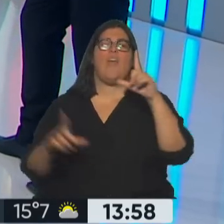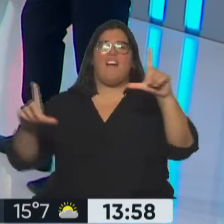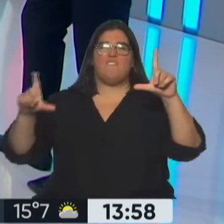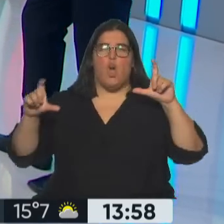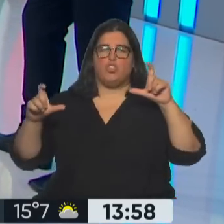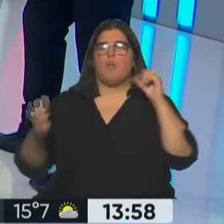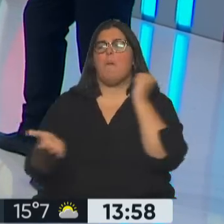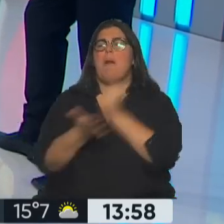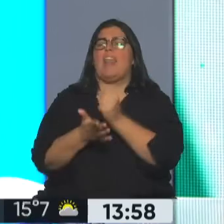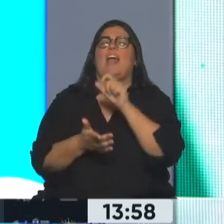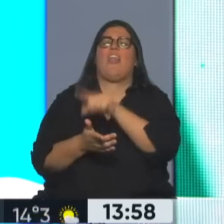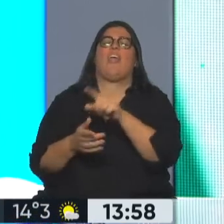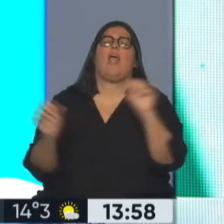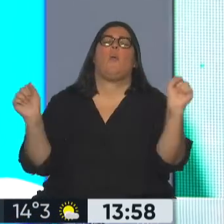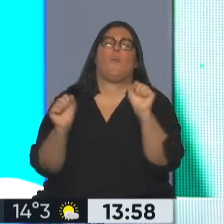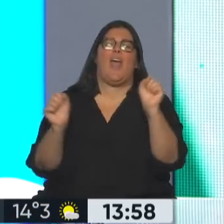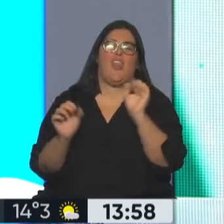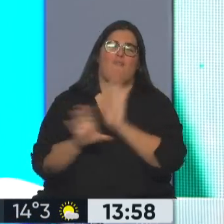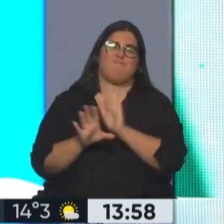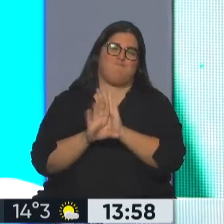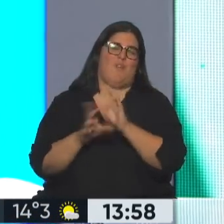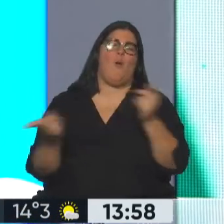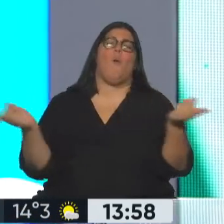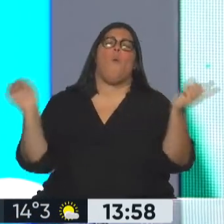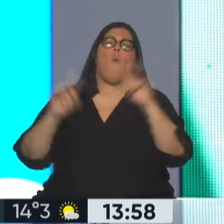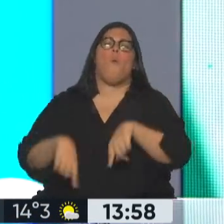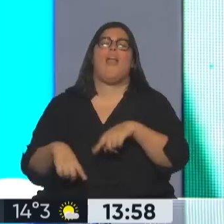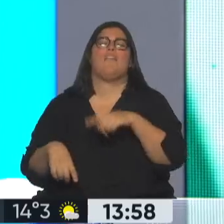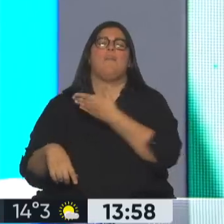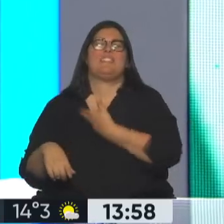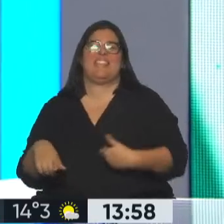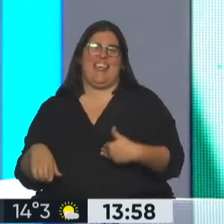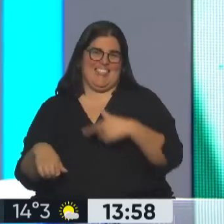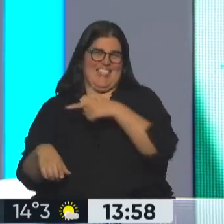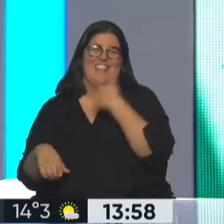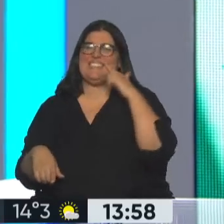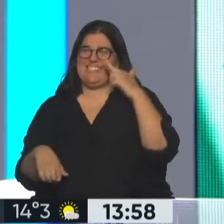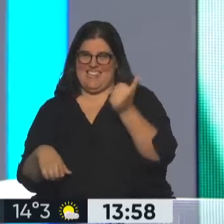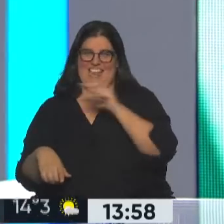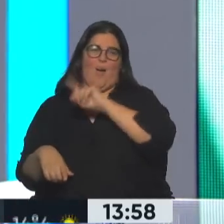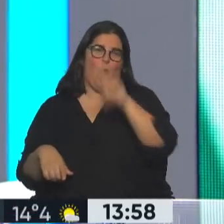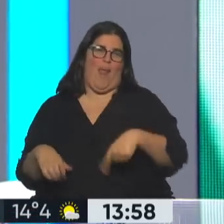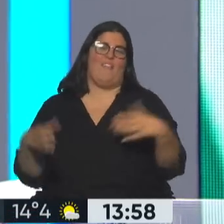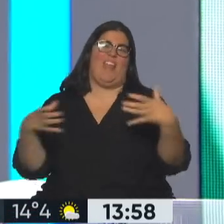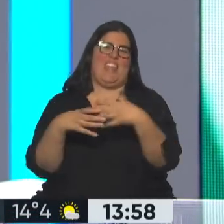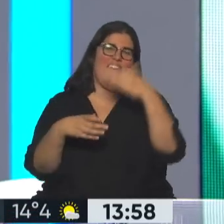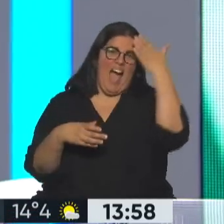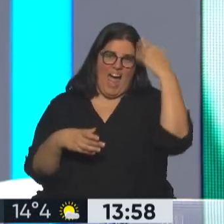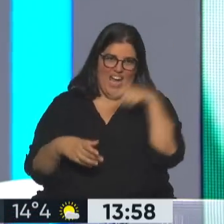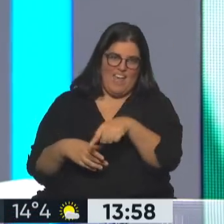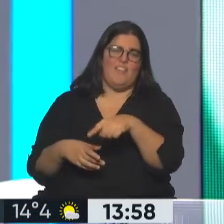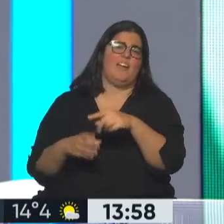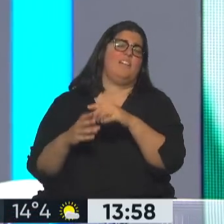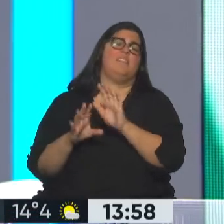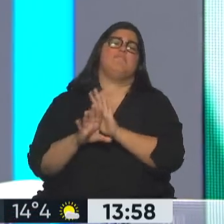invierno para la primavera árabe, ¿no? La vuelta de Al-Assad Sí. a la Liga Árabe es el final de la primavera árabe y de todo eso que se había generado